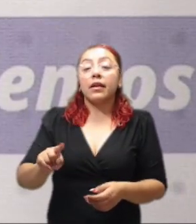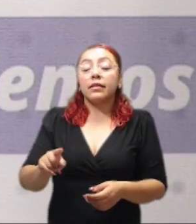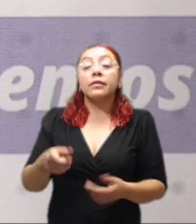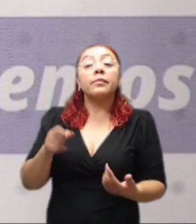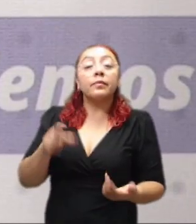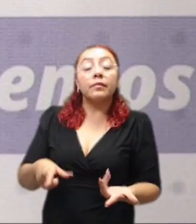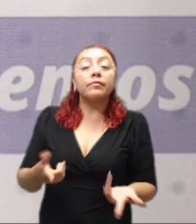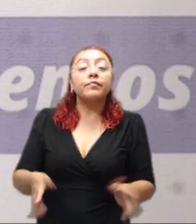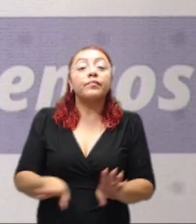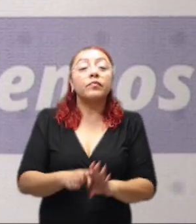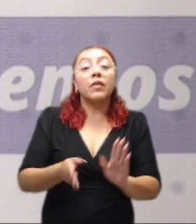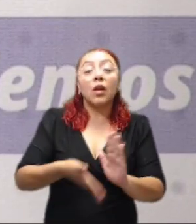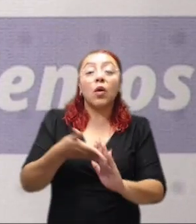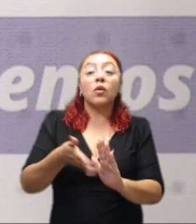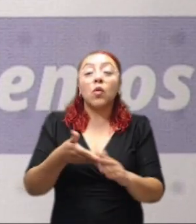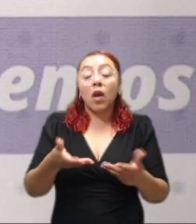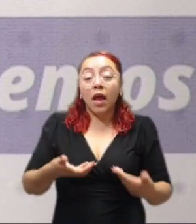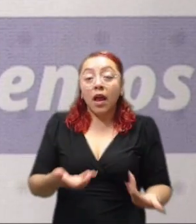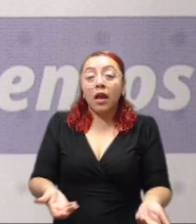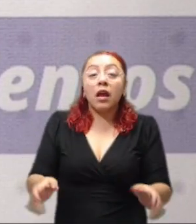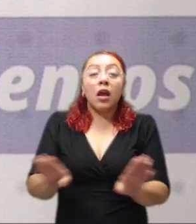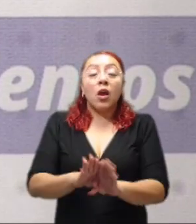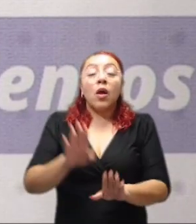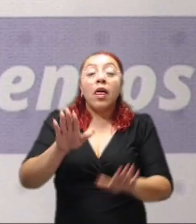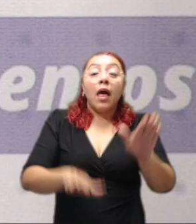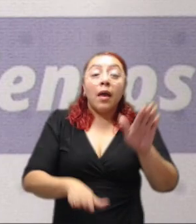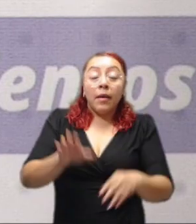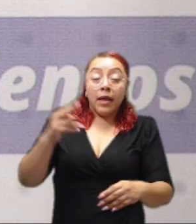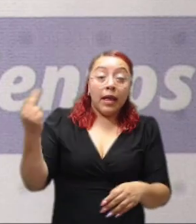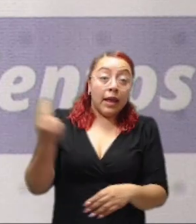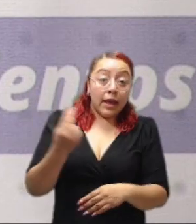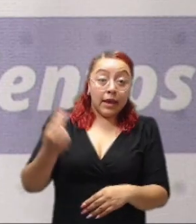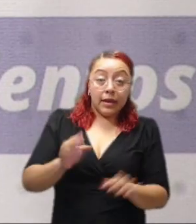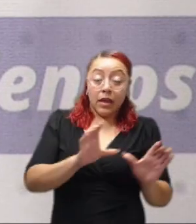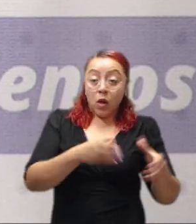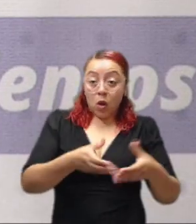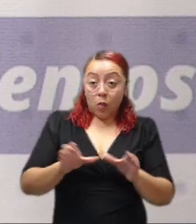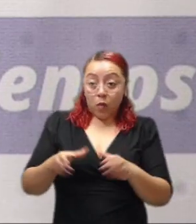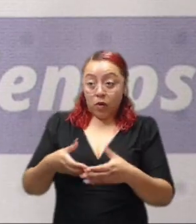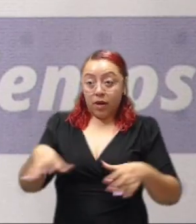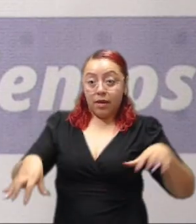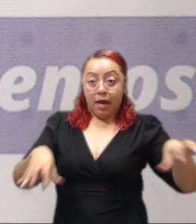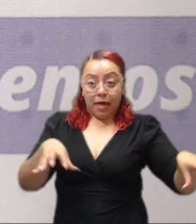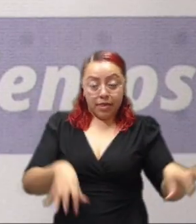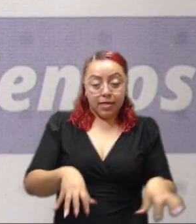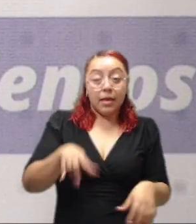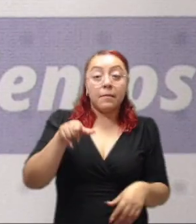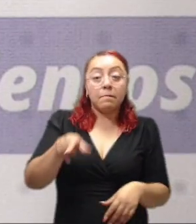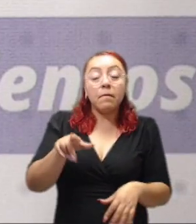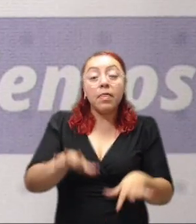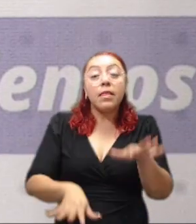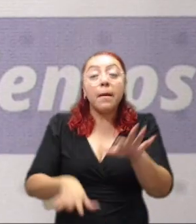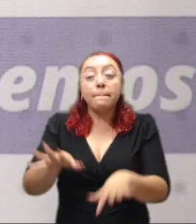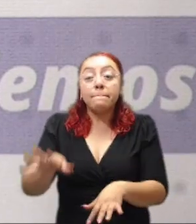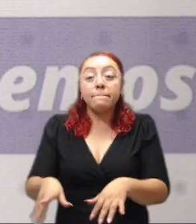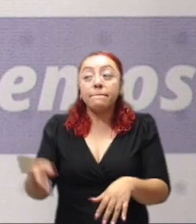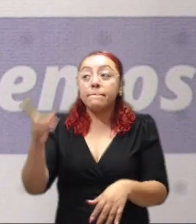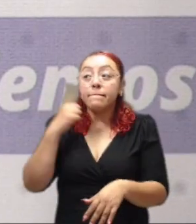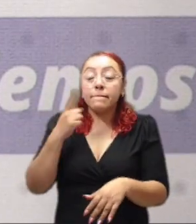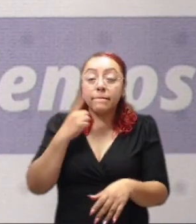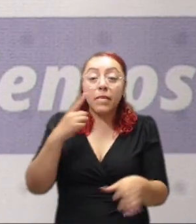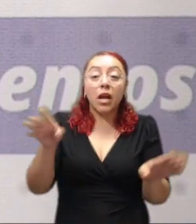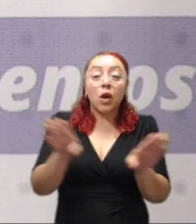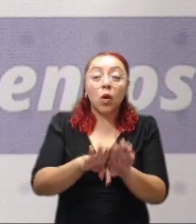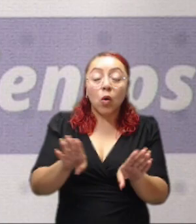serán autorizadas y ejecutadas con la función de las necesidades primordiales de cada comunidad se tomarán los niveles de calidad de